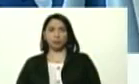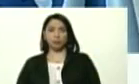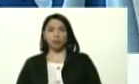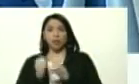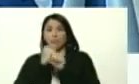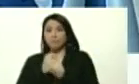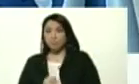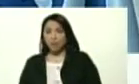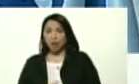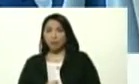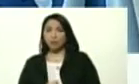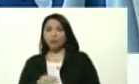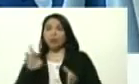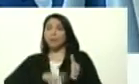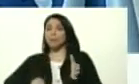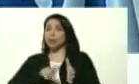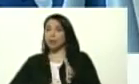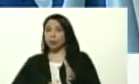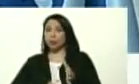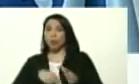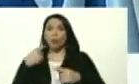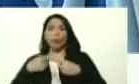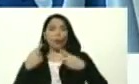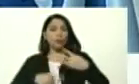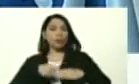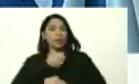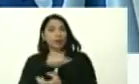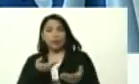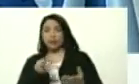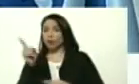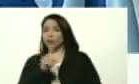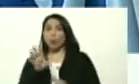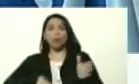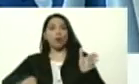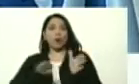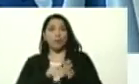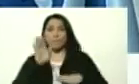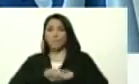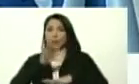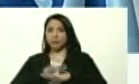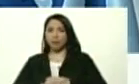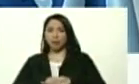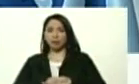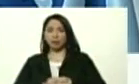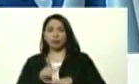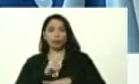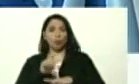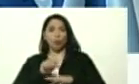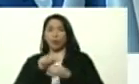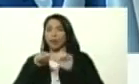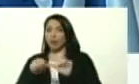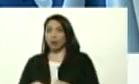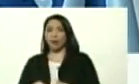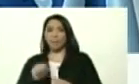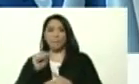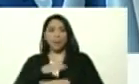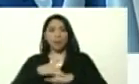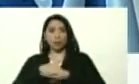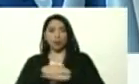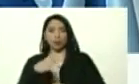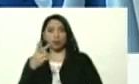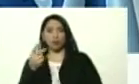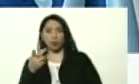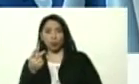esperamos, repito, que hechos como este no vuelvan a suceder y obviamente no quedarán impunes. El segundo